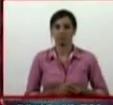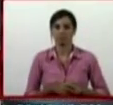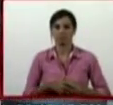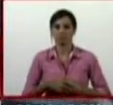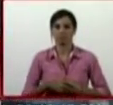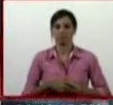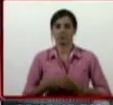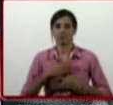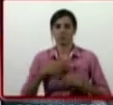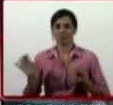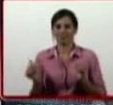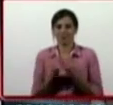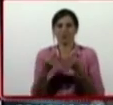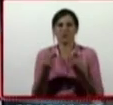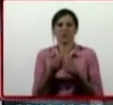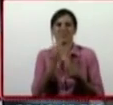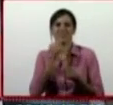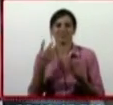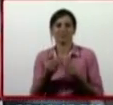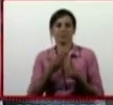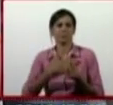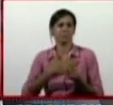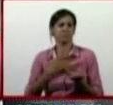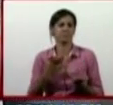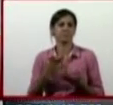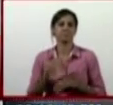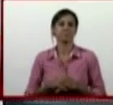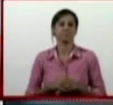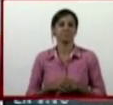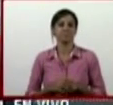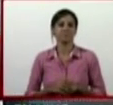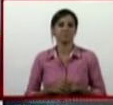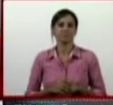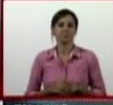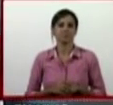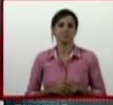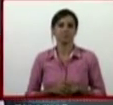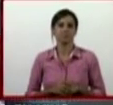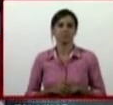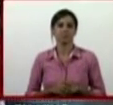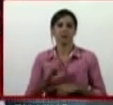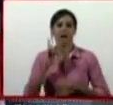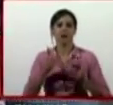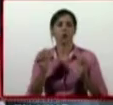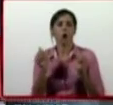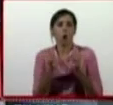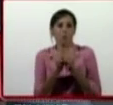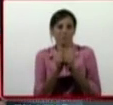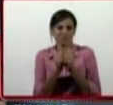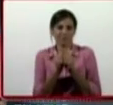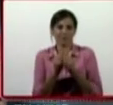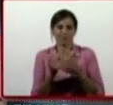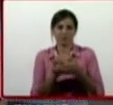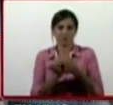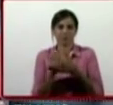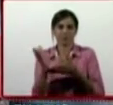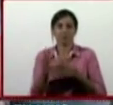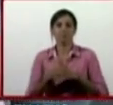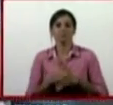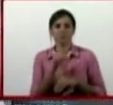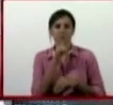Estoy acompañado aquí de varios compañeros, estoy